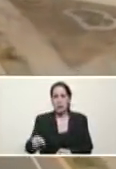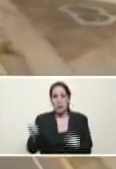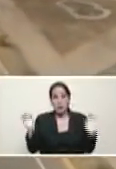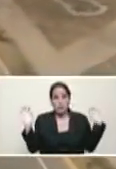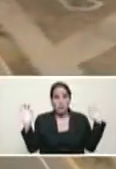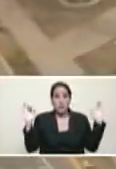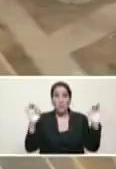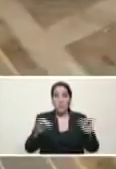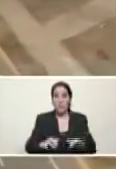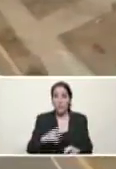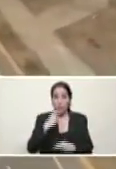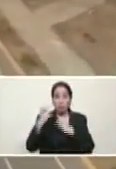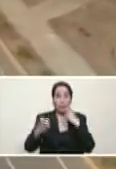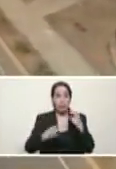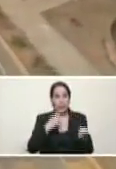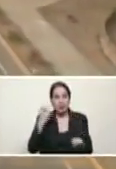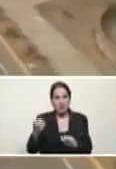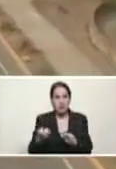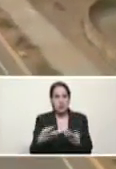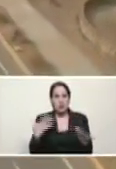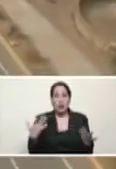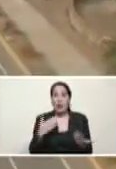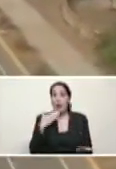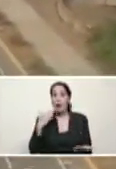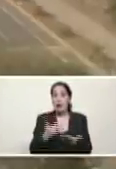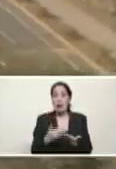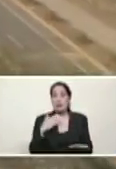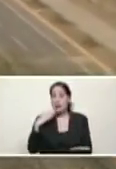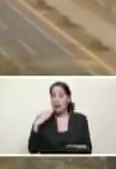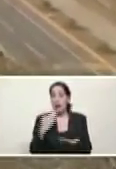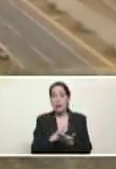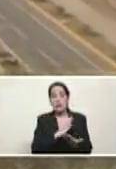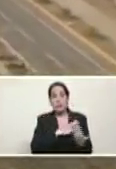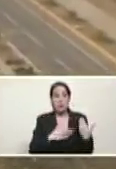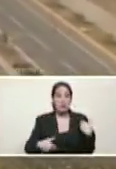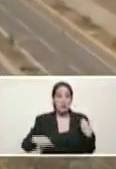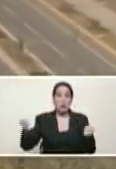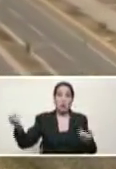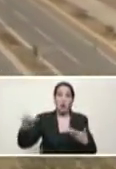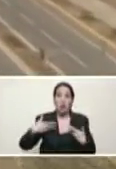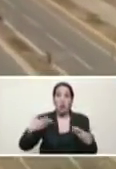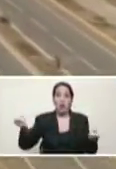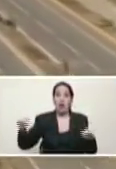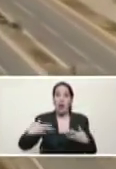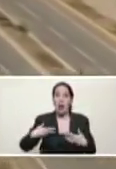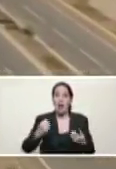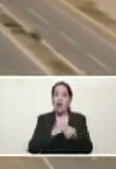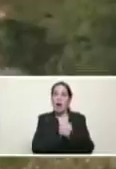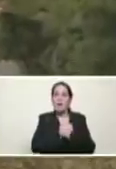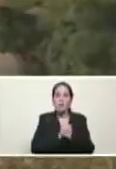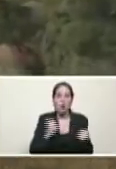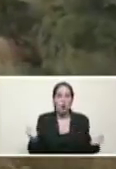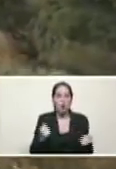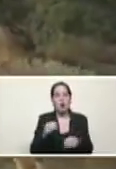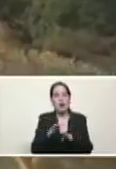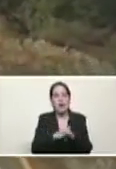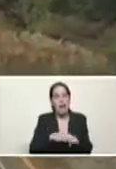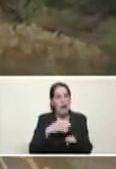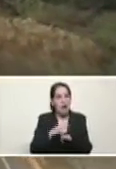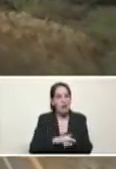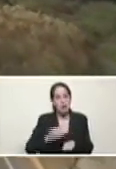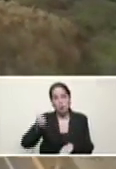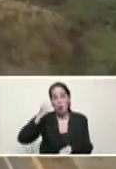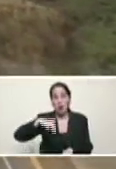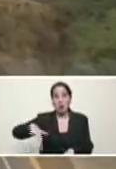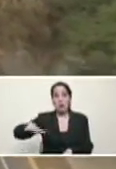de verdad le dan las gracias. Le damos las gracias, presidente, por tanto amor para nuestro pueblo de Coro, por tanto cariño por nuestro